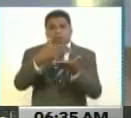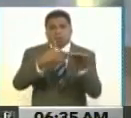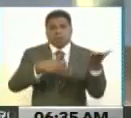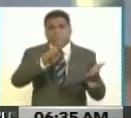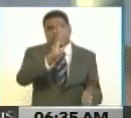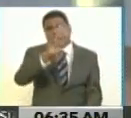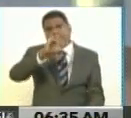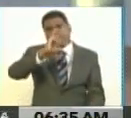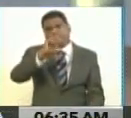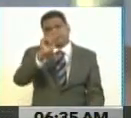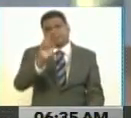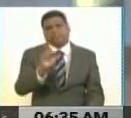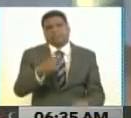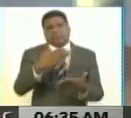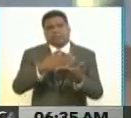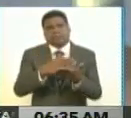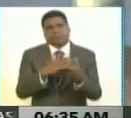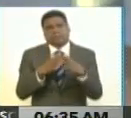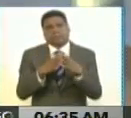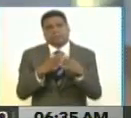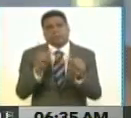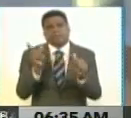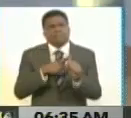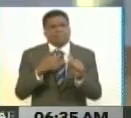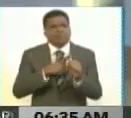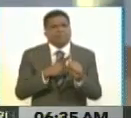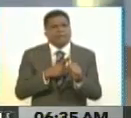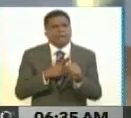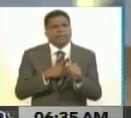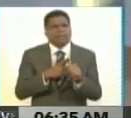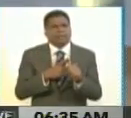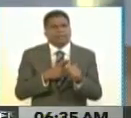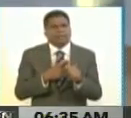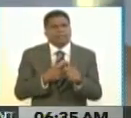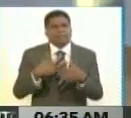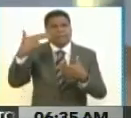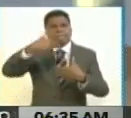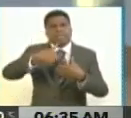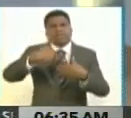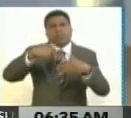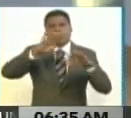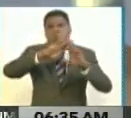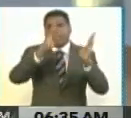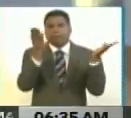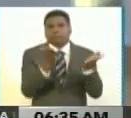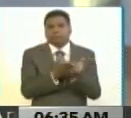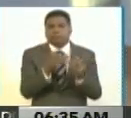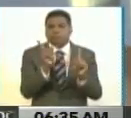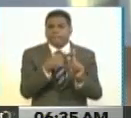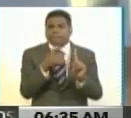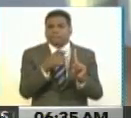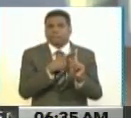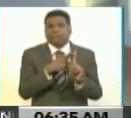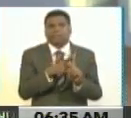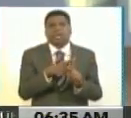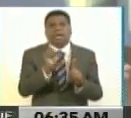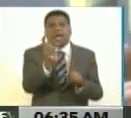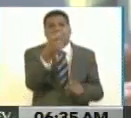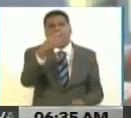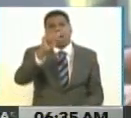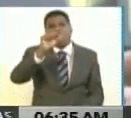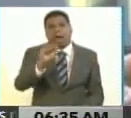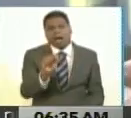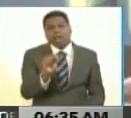Argentina, tenemos la principal reserva de petróleo del mundo, que es Venezuela, también una de las principales reservas de gas,